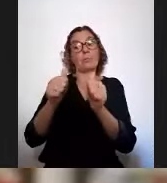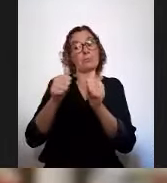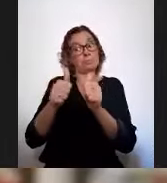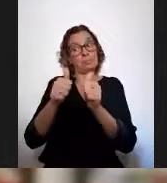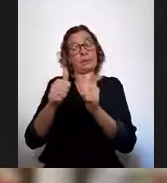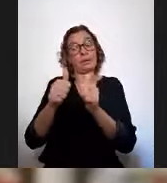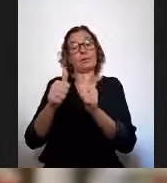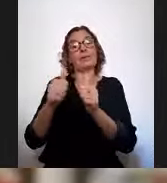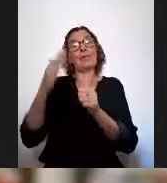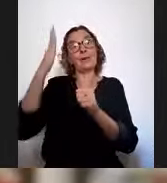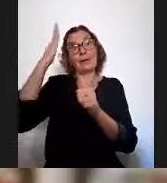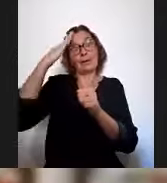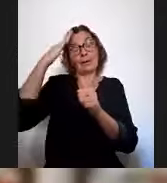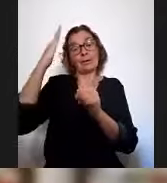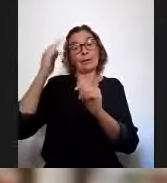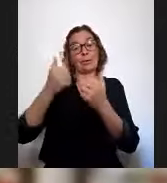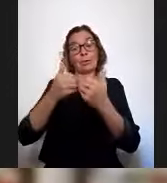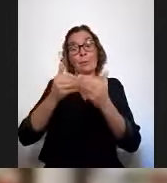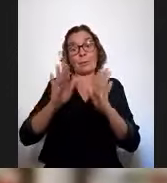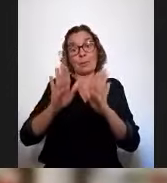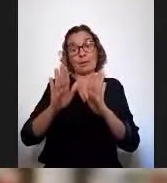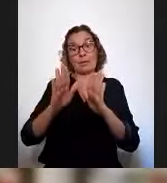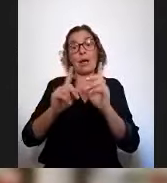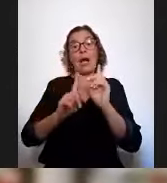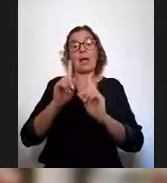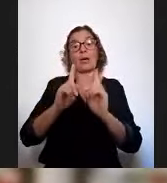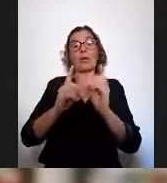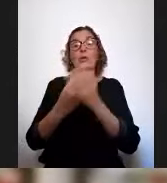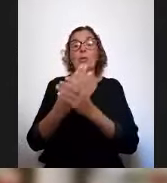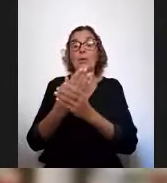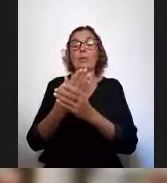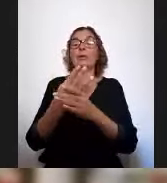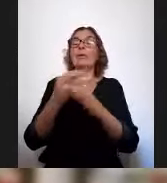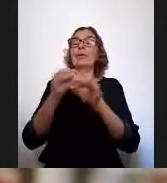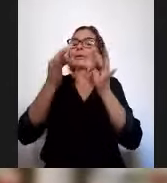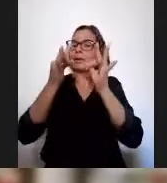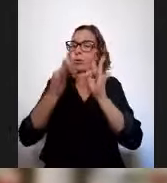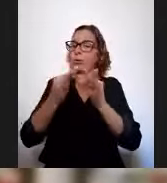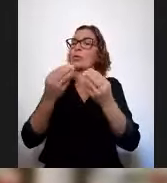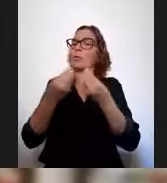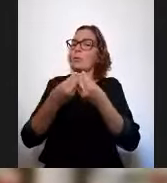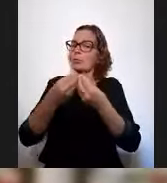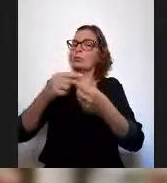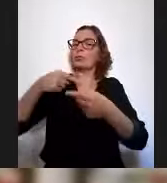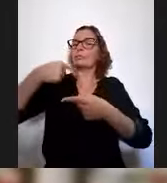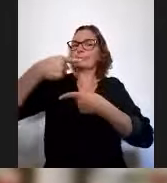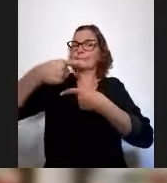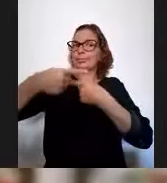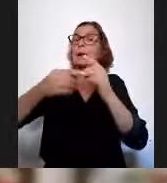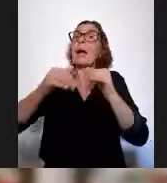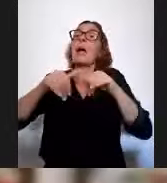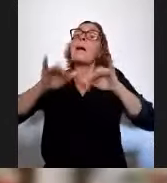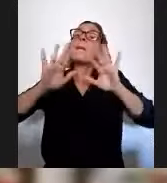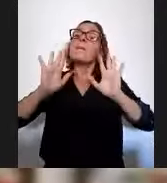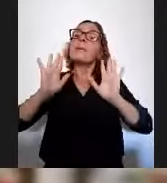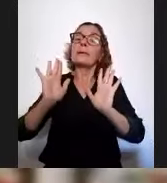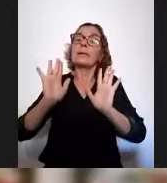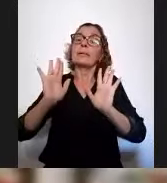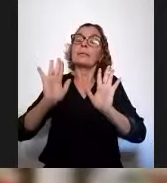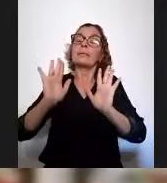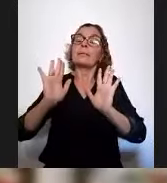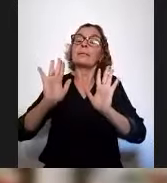que saber que cuando empiezo a emprender, voy a tener que pasar muchas etapas que capaz no me van a